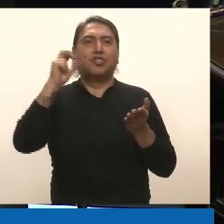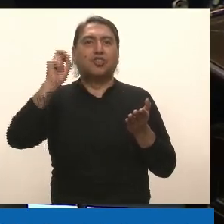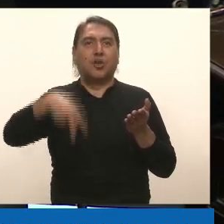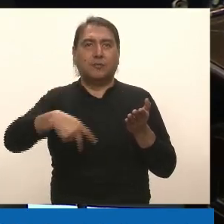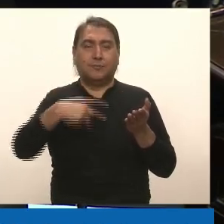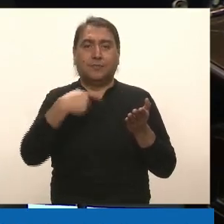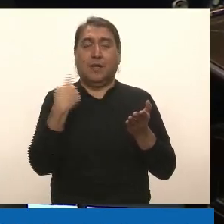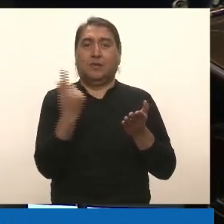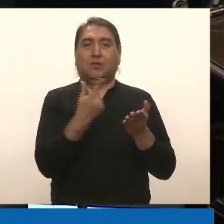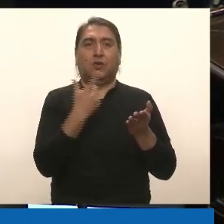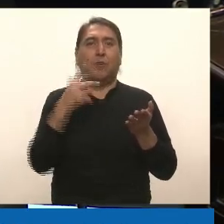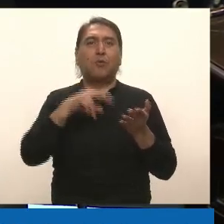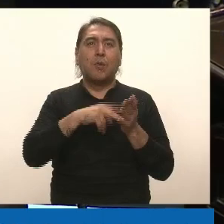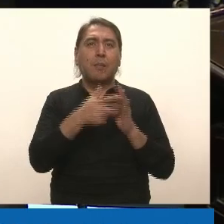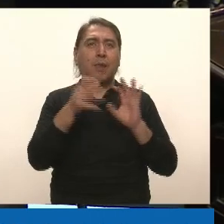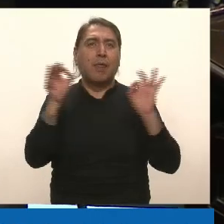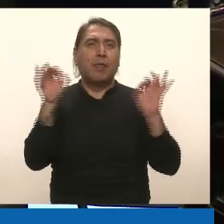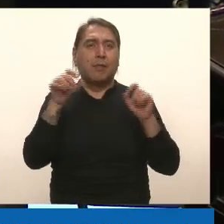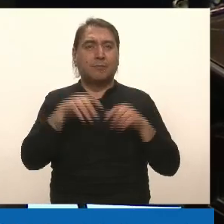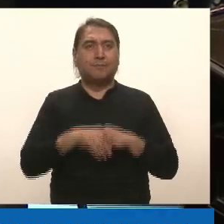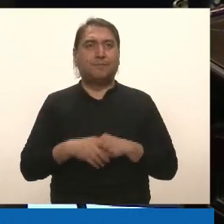ningún problema u objeción.